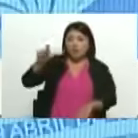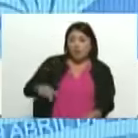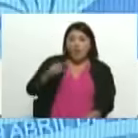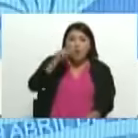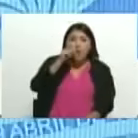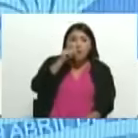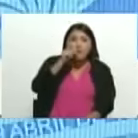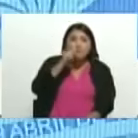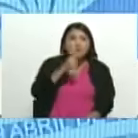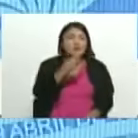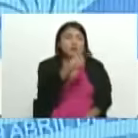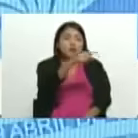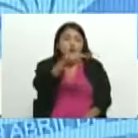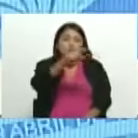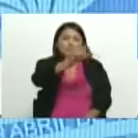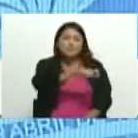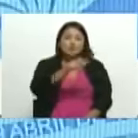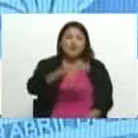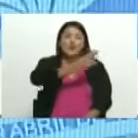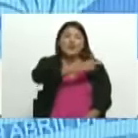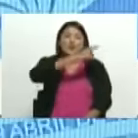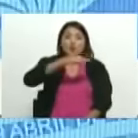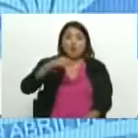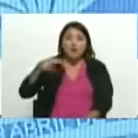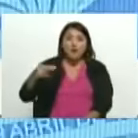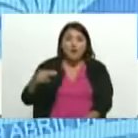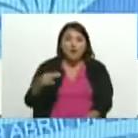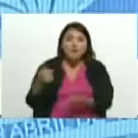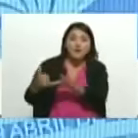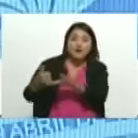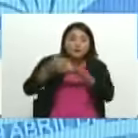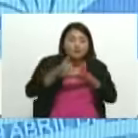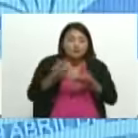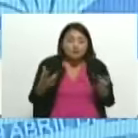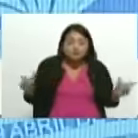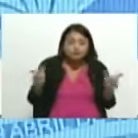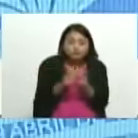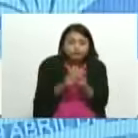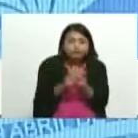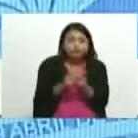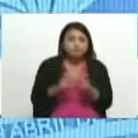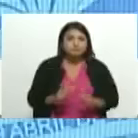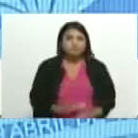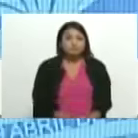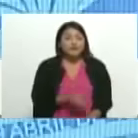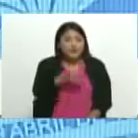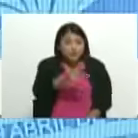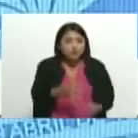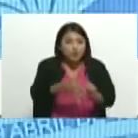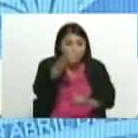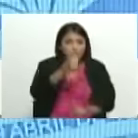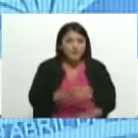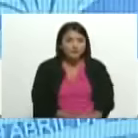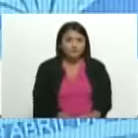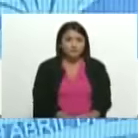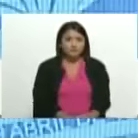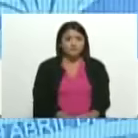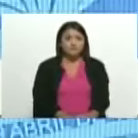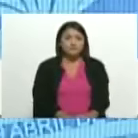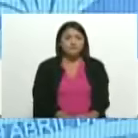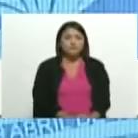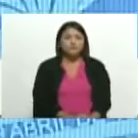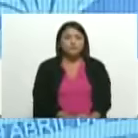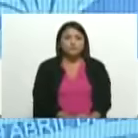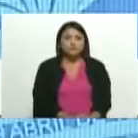los facilitadores noruegos para que eso ocurra. Y mire, yo no quiero